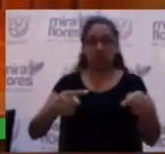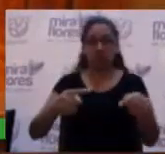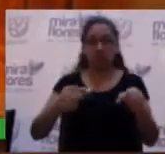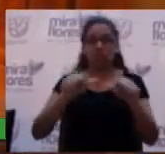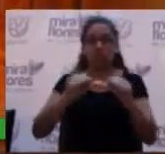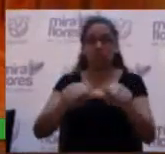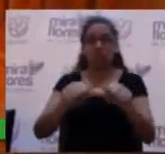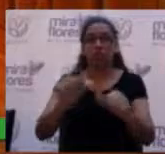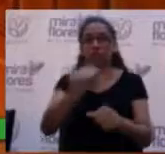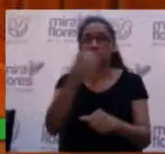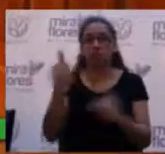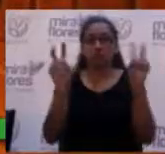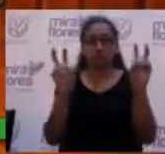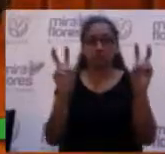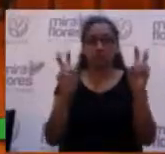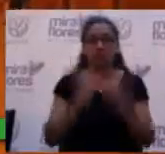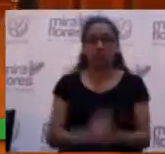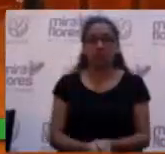siguiente punto.